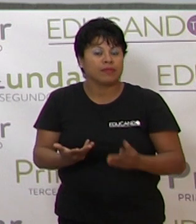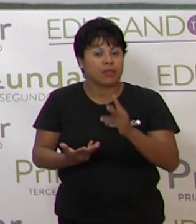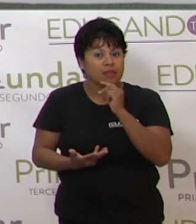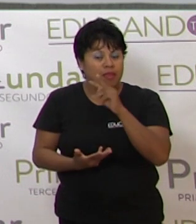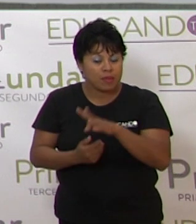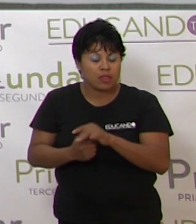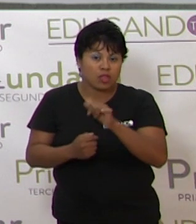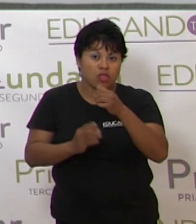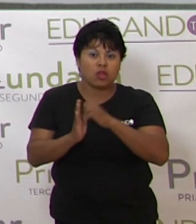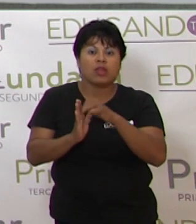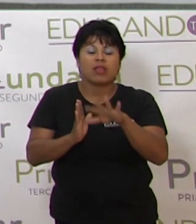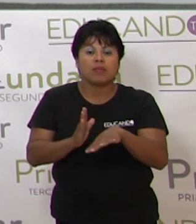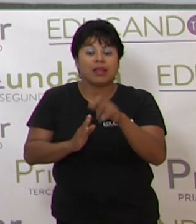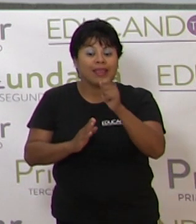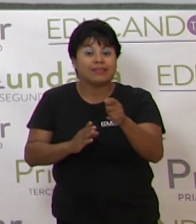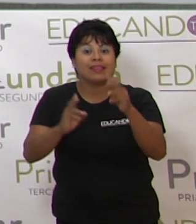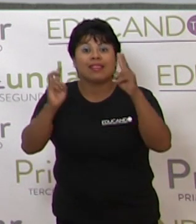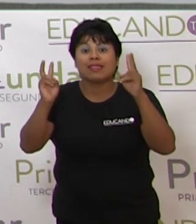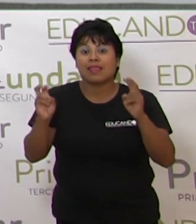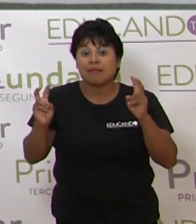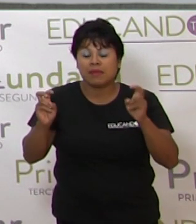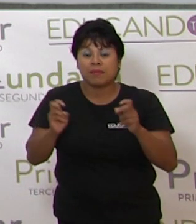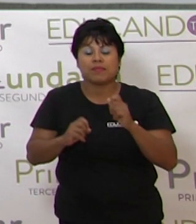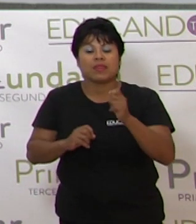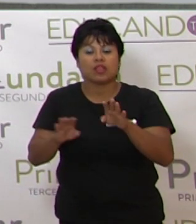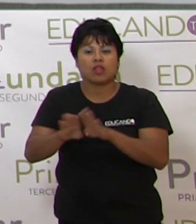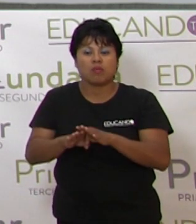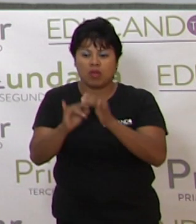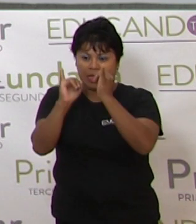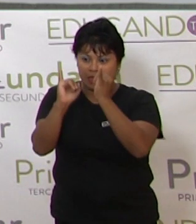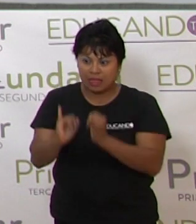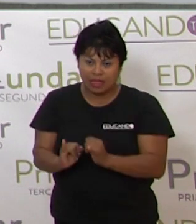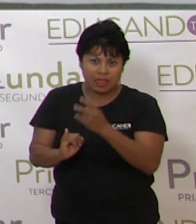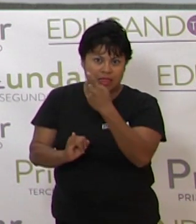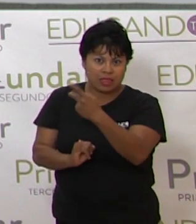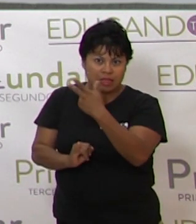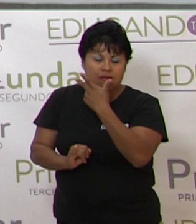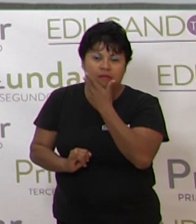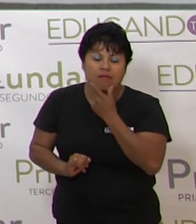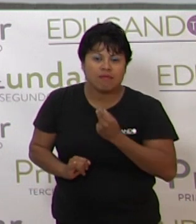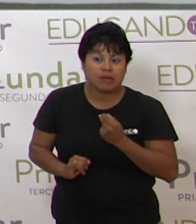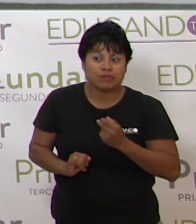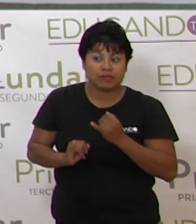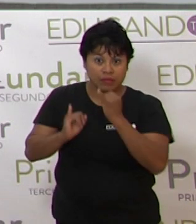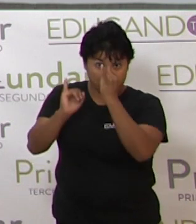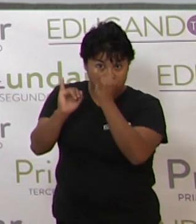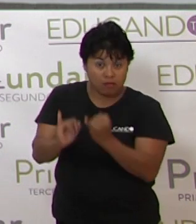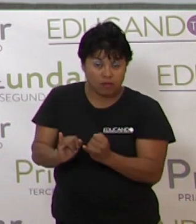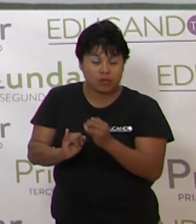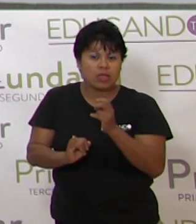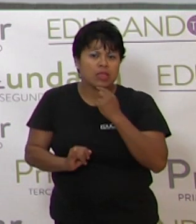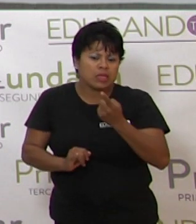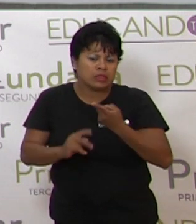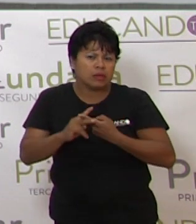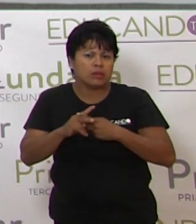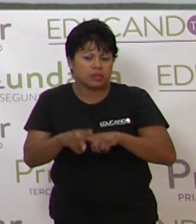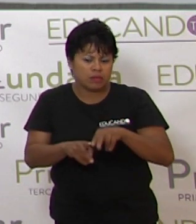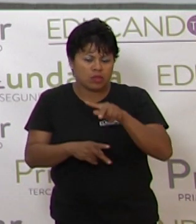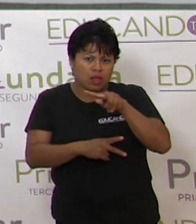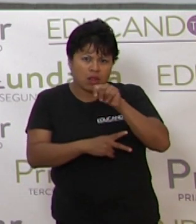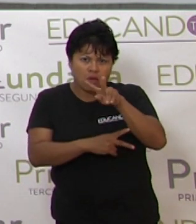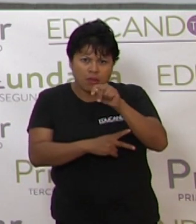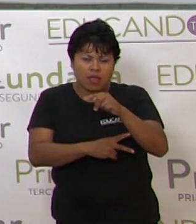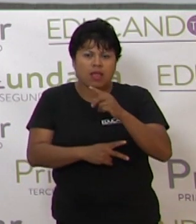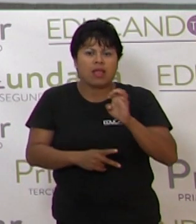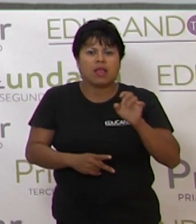También otro ejemplo es el tema de la identidad de Don Quijote, porque él en un principio de la